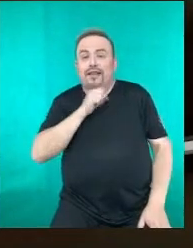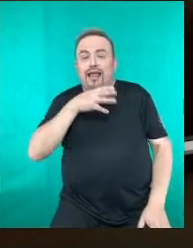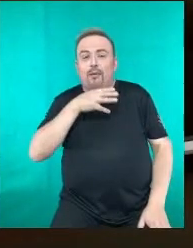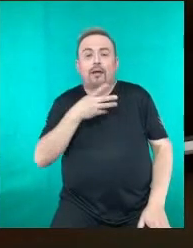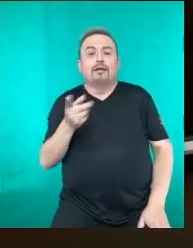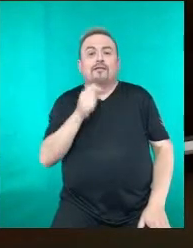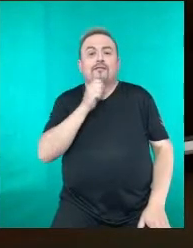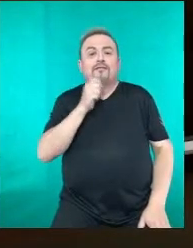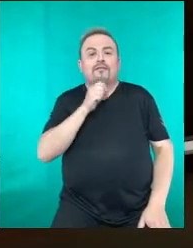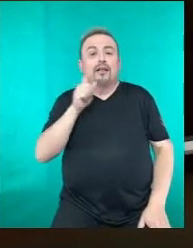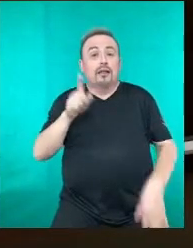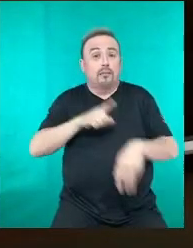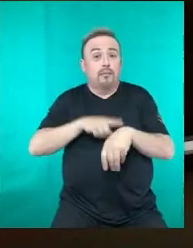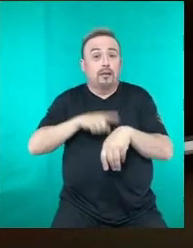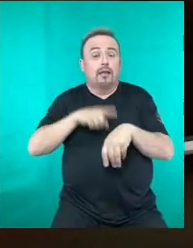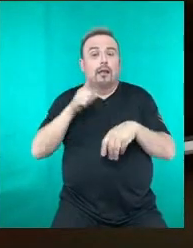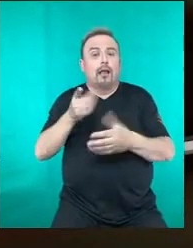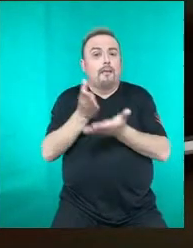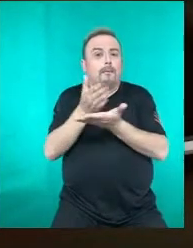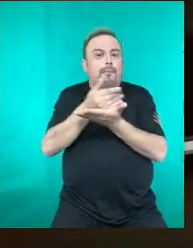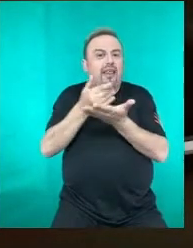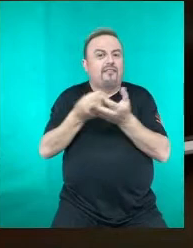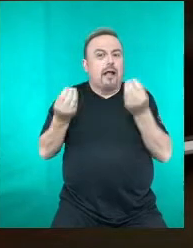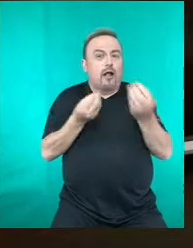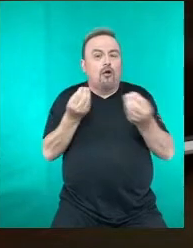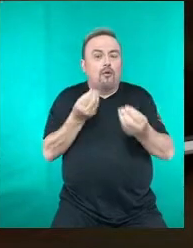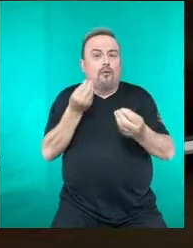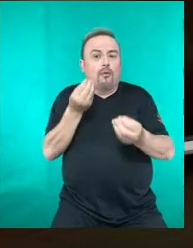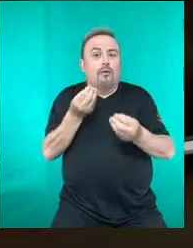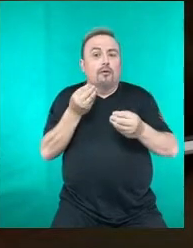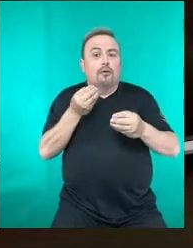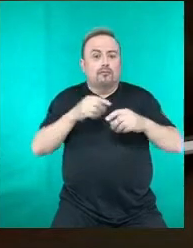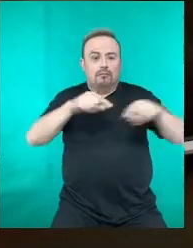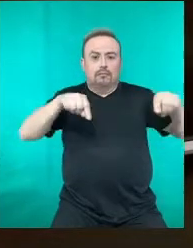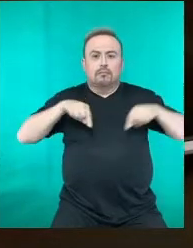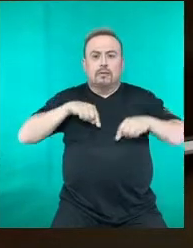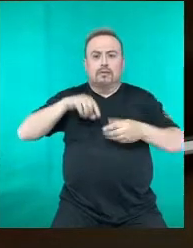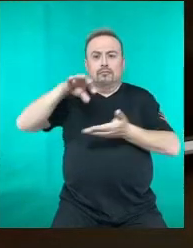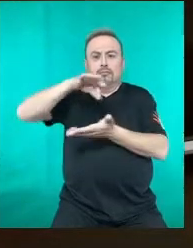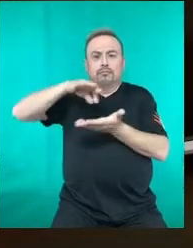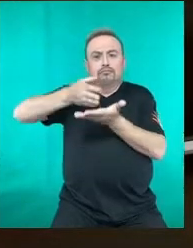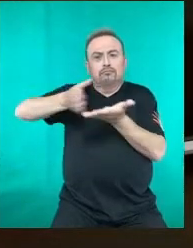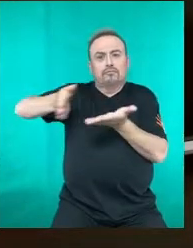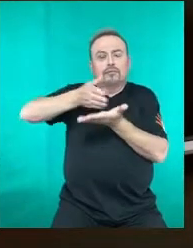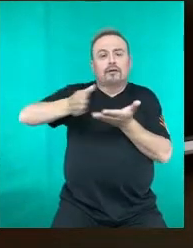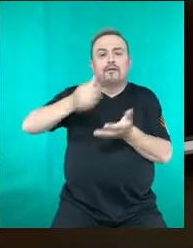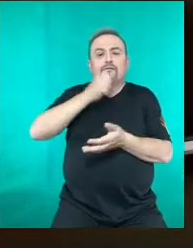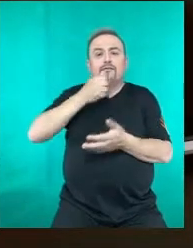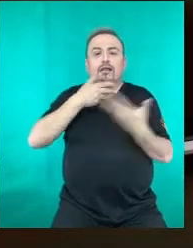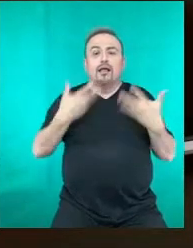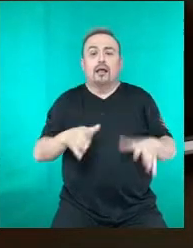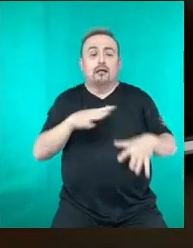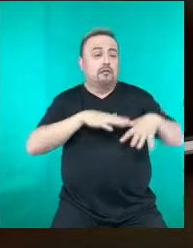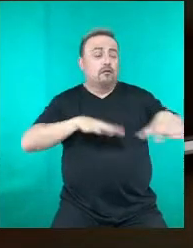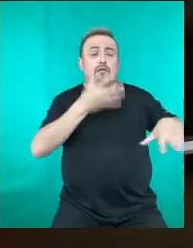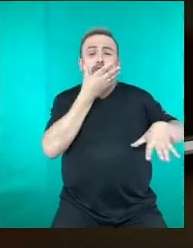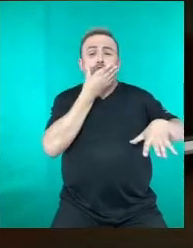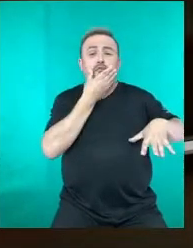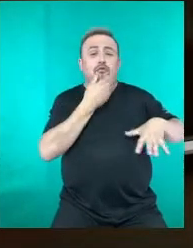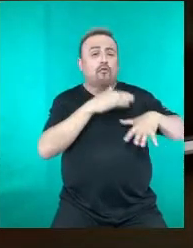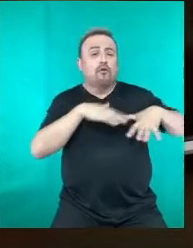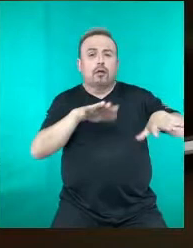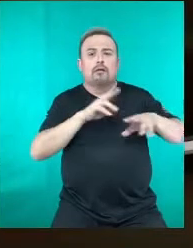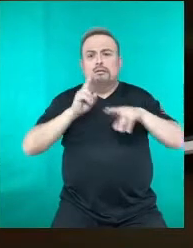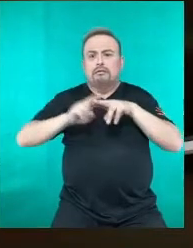en su momento fue planificarse y construir quizás una planta desalinizadora de agua de mar, en vez de esta bonita marina o de un bonito estadio, ¿no es